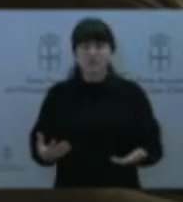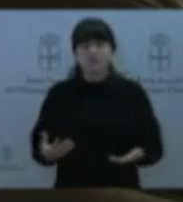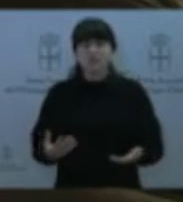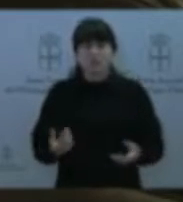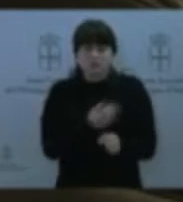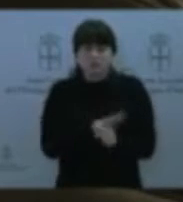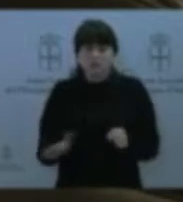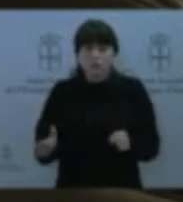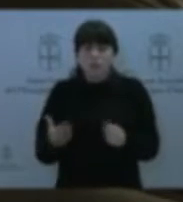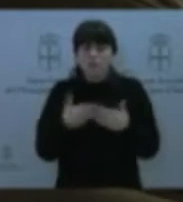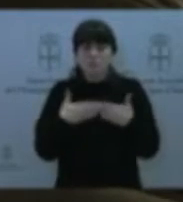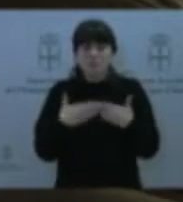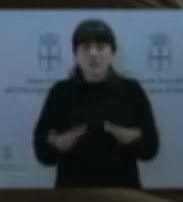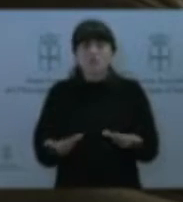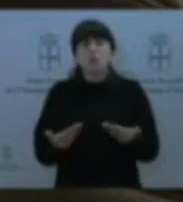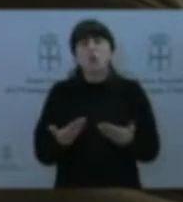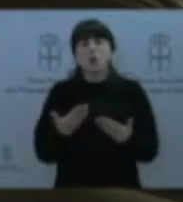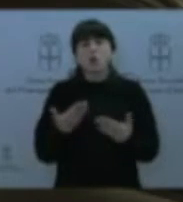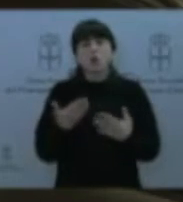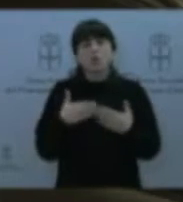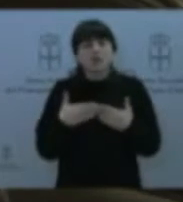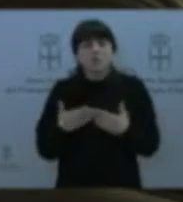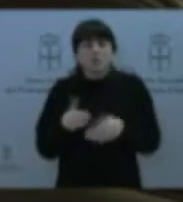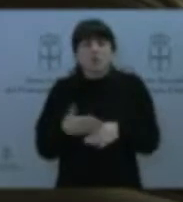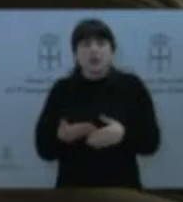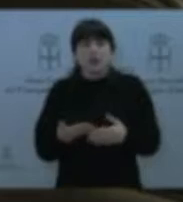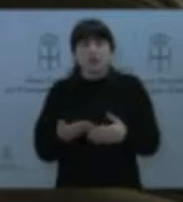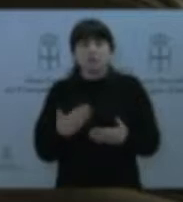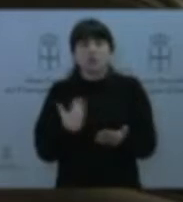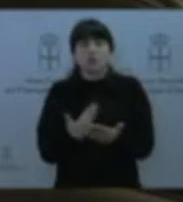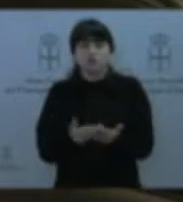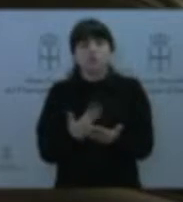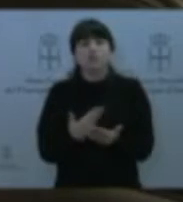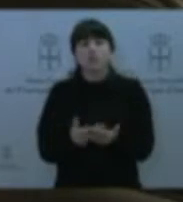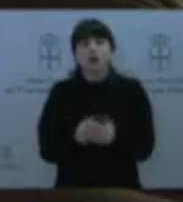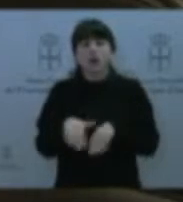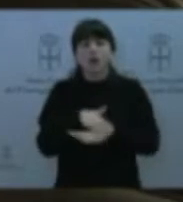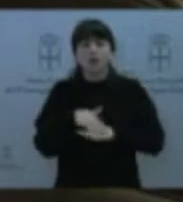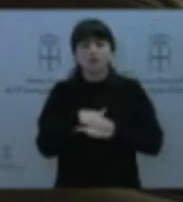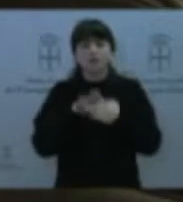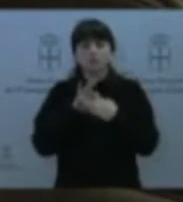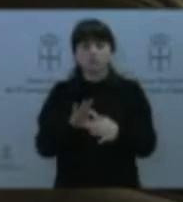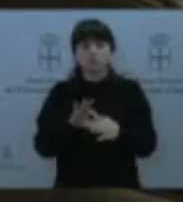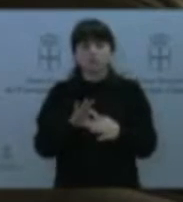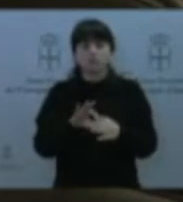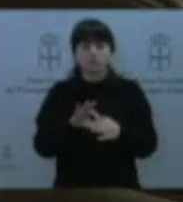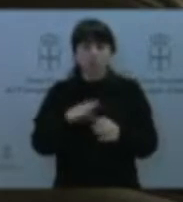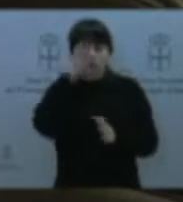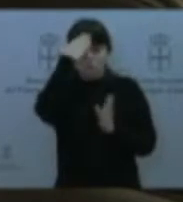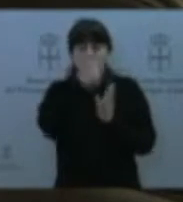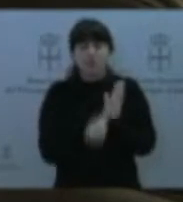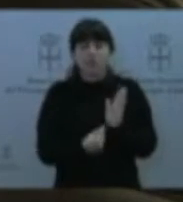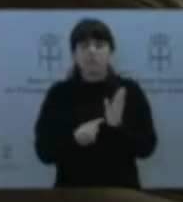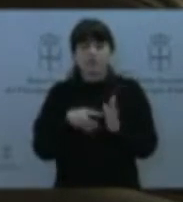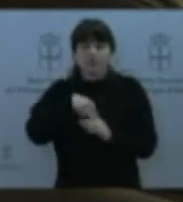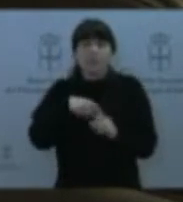para poder justificar el que unas bases respondan a los principios que se exige para unas plazas que, insisto, no son plazas de empleo público, pero sí son